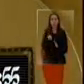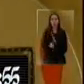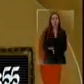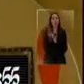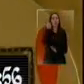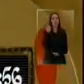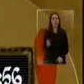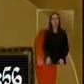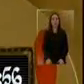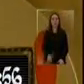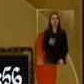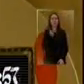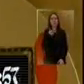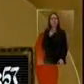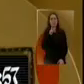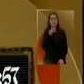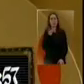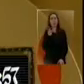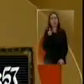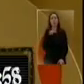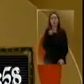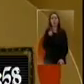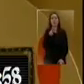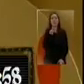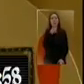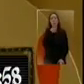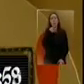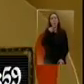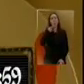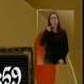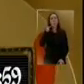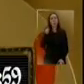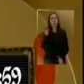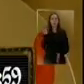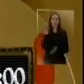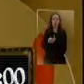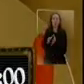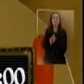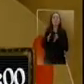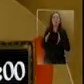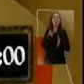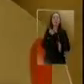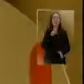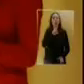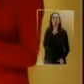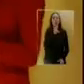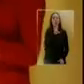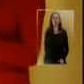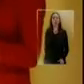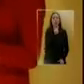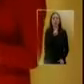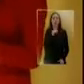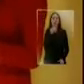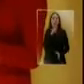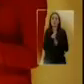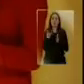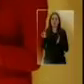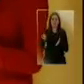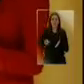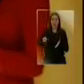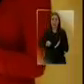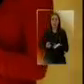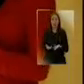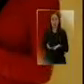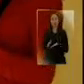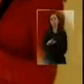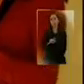qué cosas tiene fructosa? Se ocupa mucho para endulzar, porque tiene un poder endulzante mayor que la glucosa, es más barato,